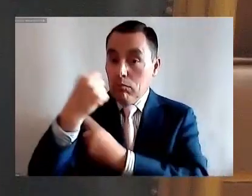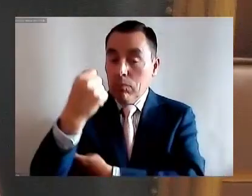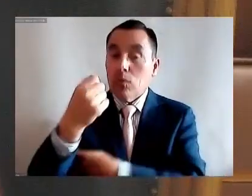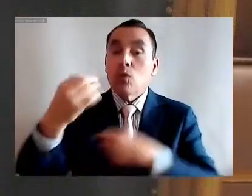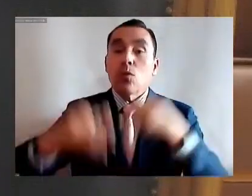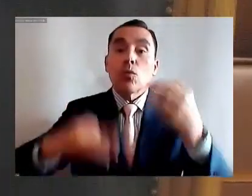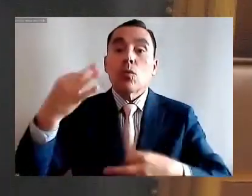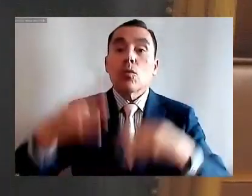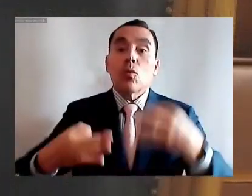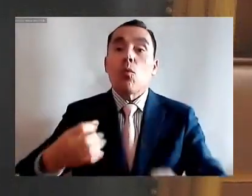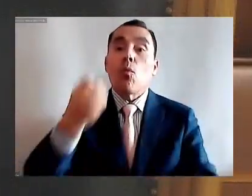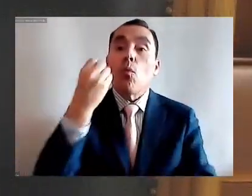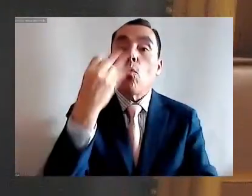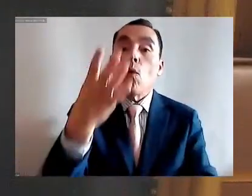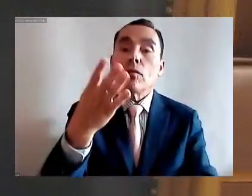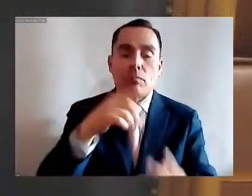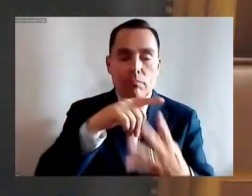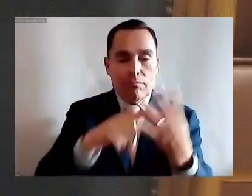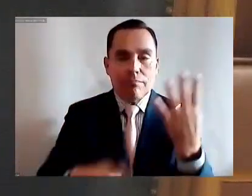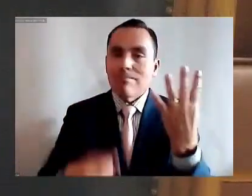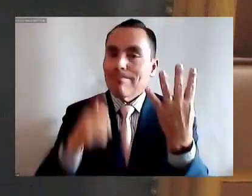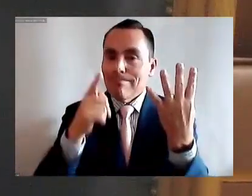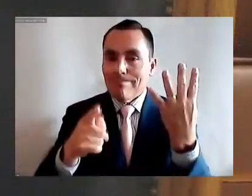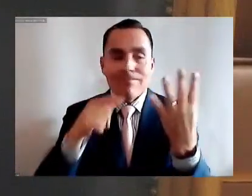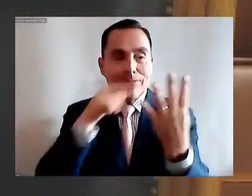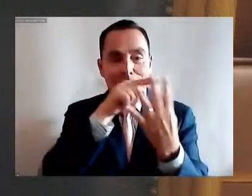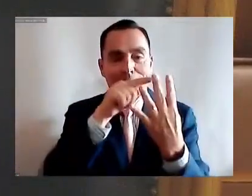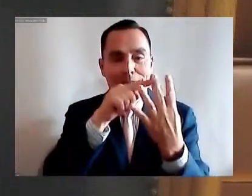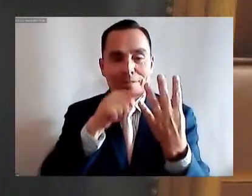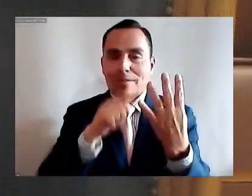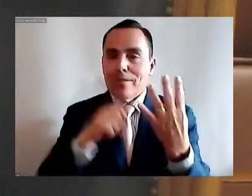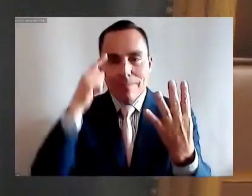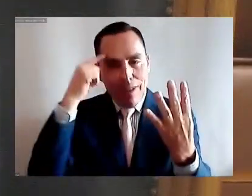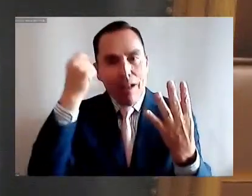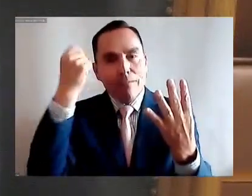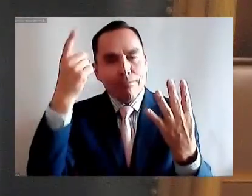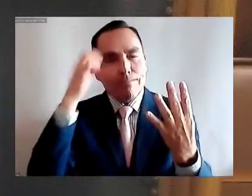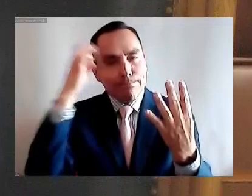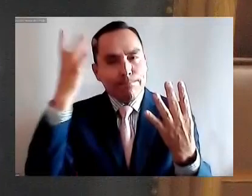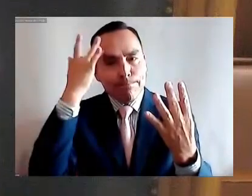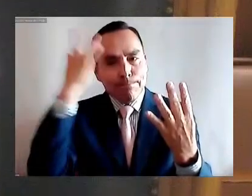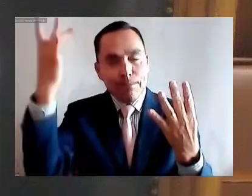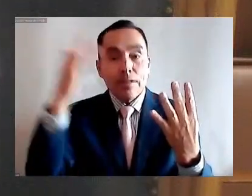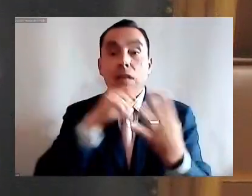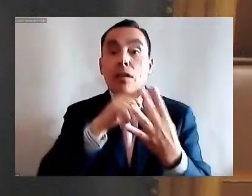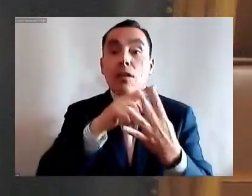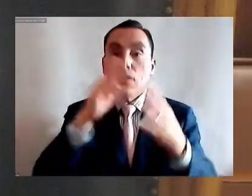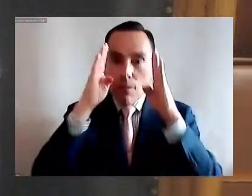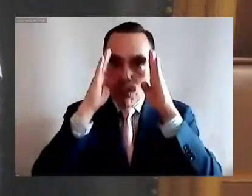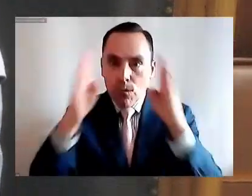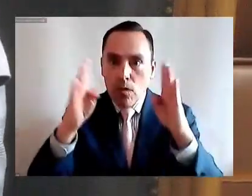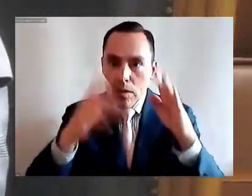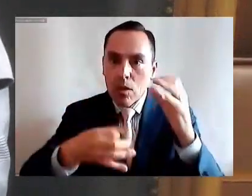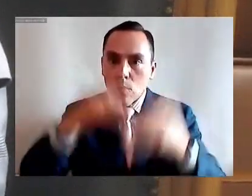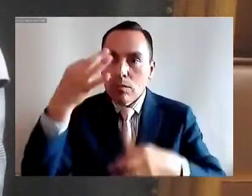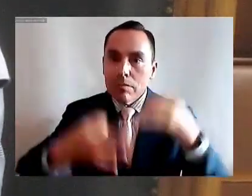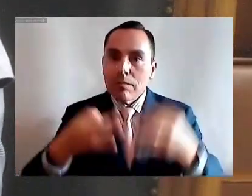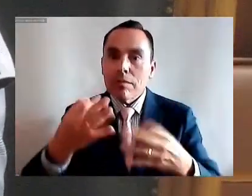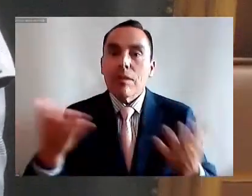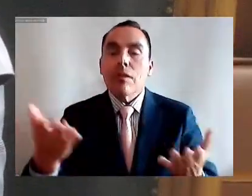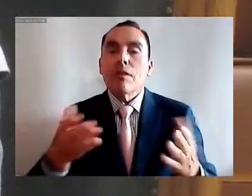4 ejes estratégicos, en el eje estratégico de enfoque de género en acceso a la justicia, donde se contemplan líneas de